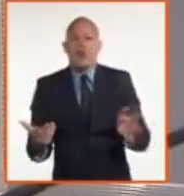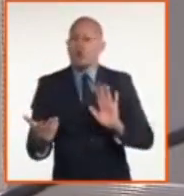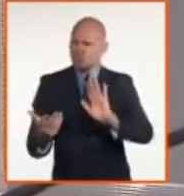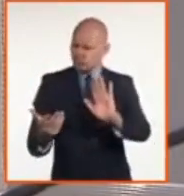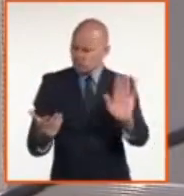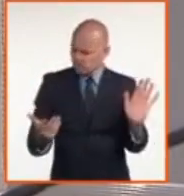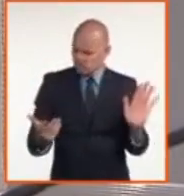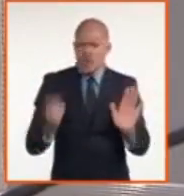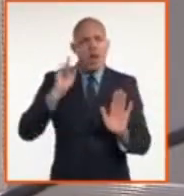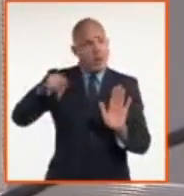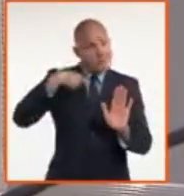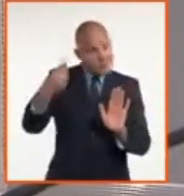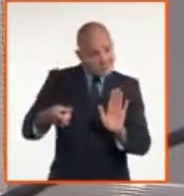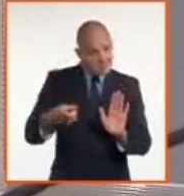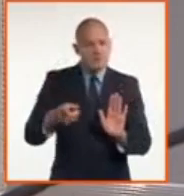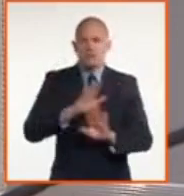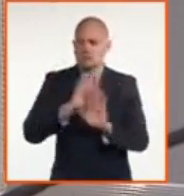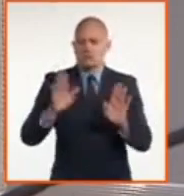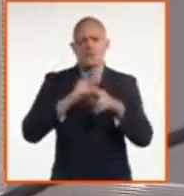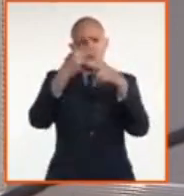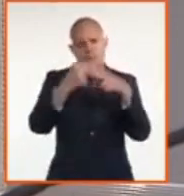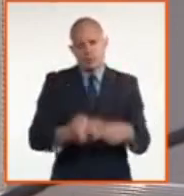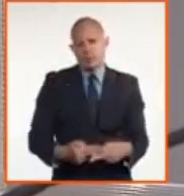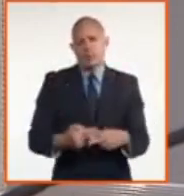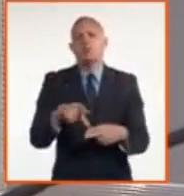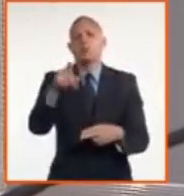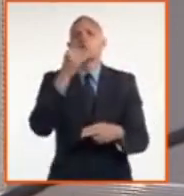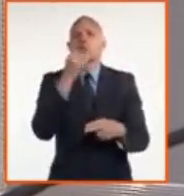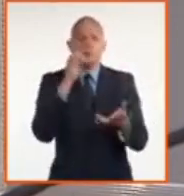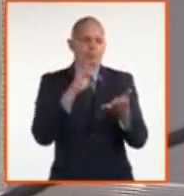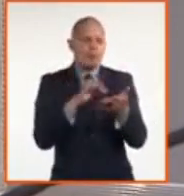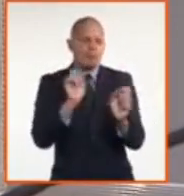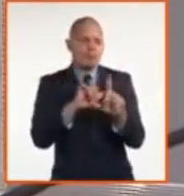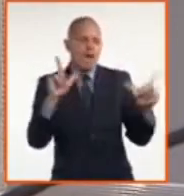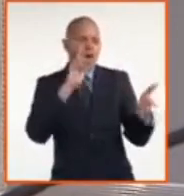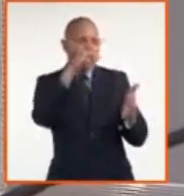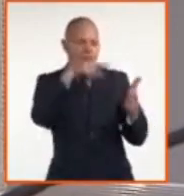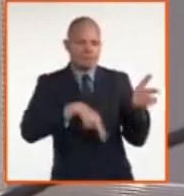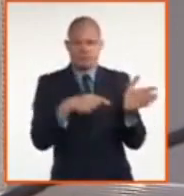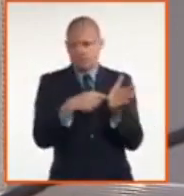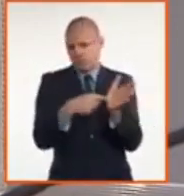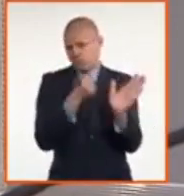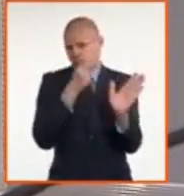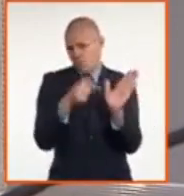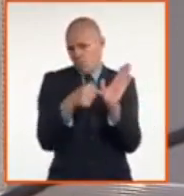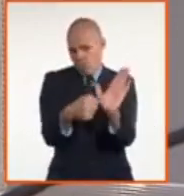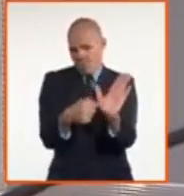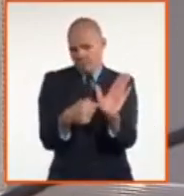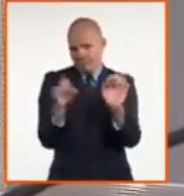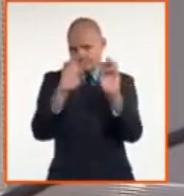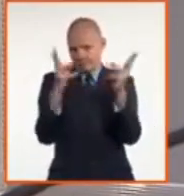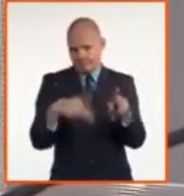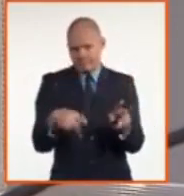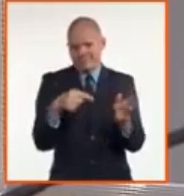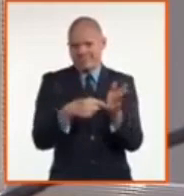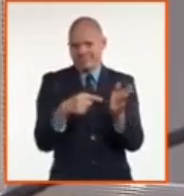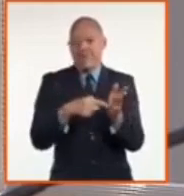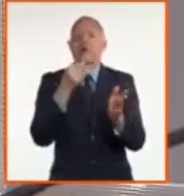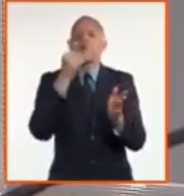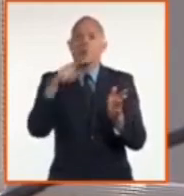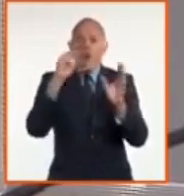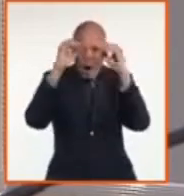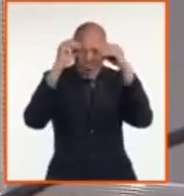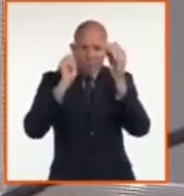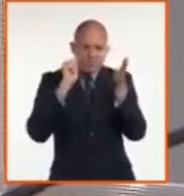esas casas de cambio que se han seleccionado en un primer momento para implementar la venta y por supuesto el banco